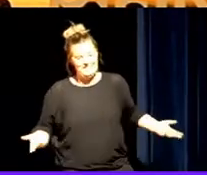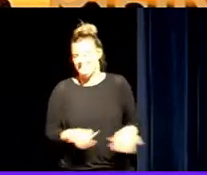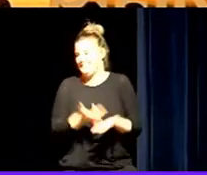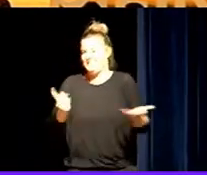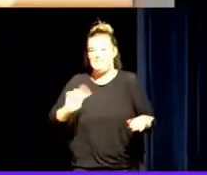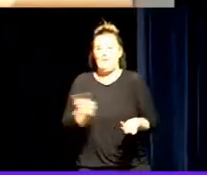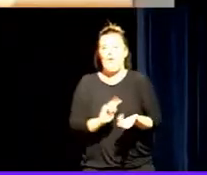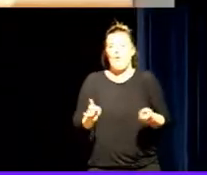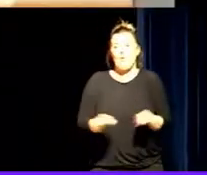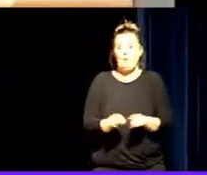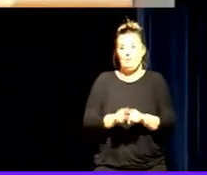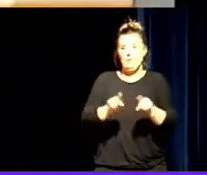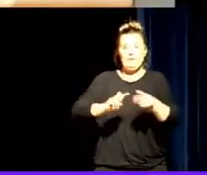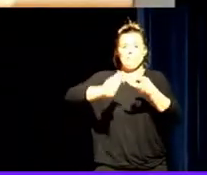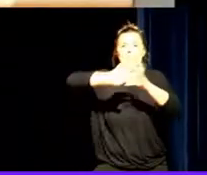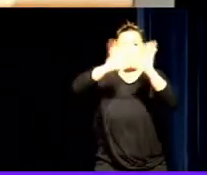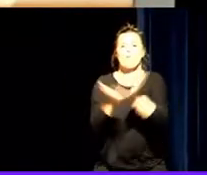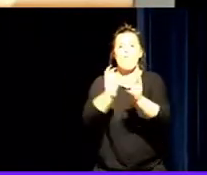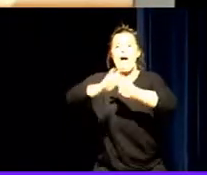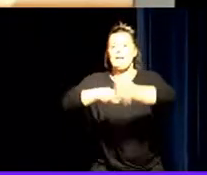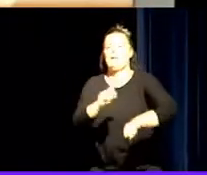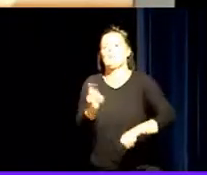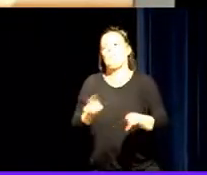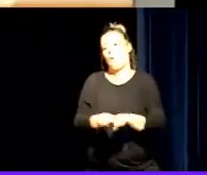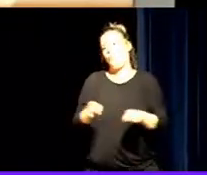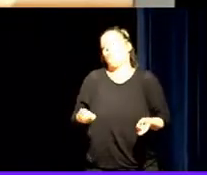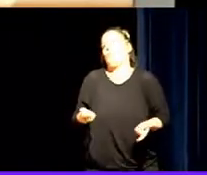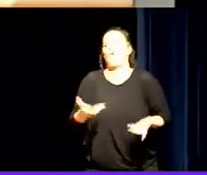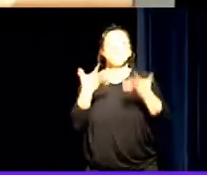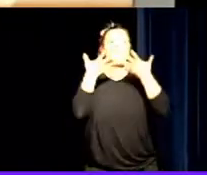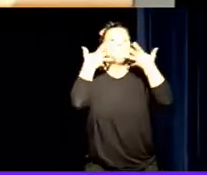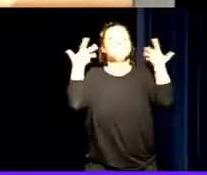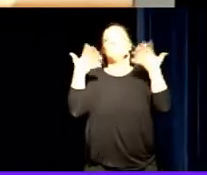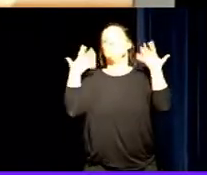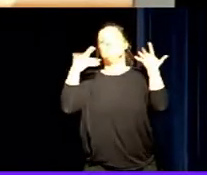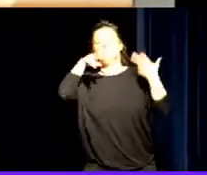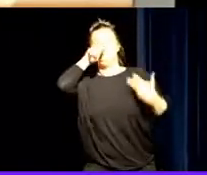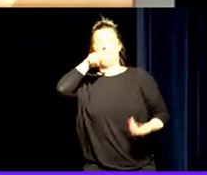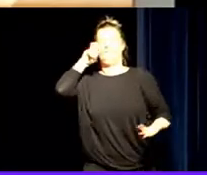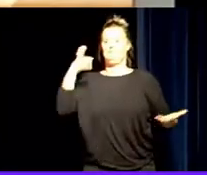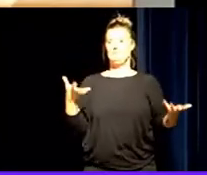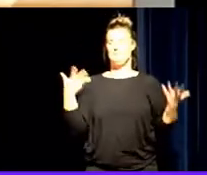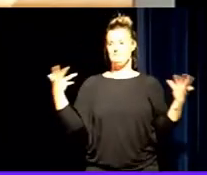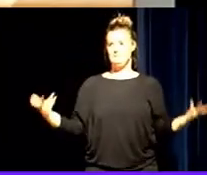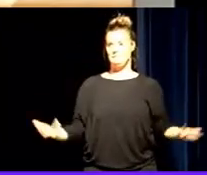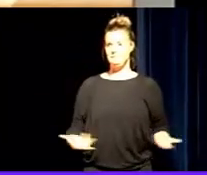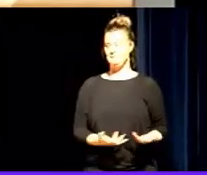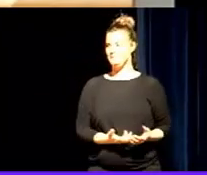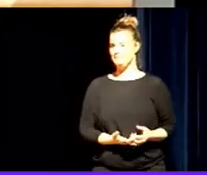no va a arreglar el mundo, pero os va a dar un poco de aire, porque